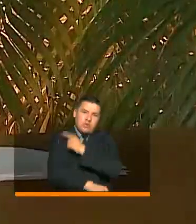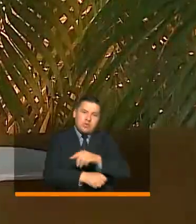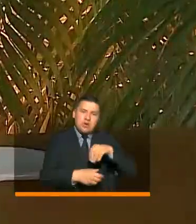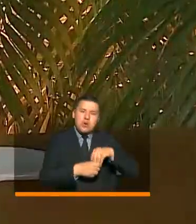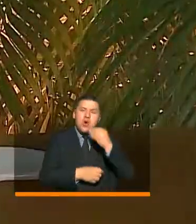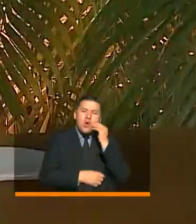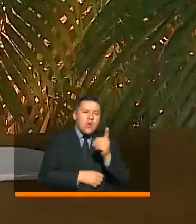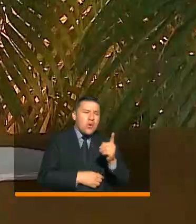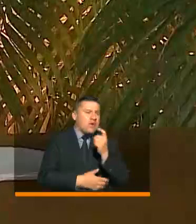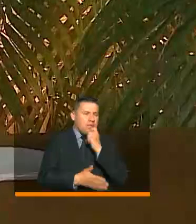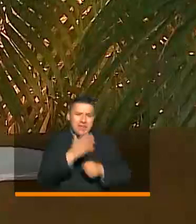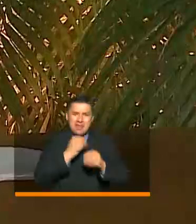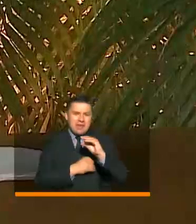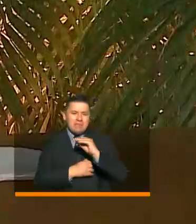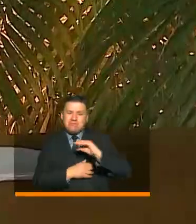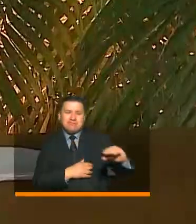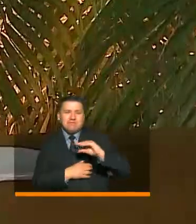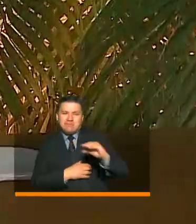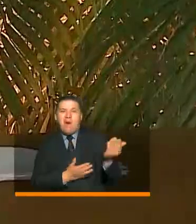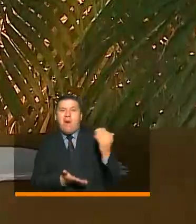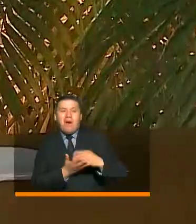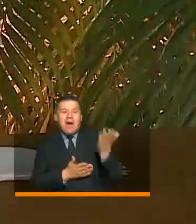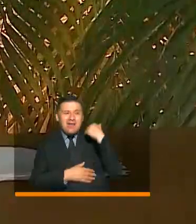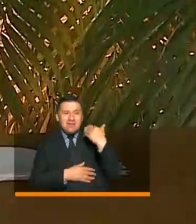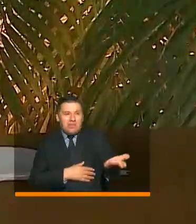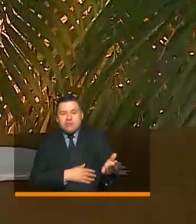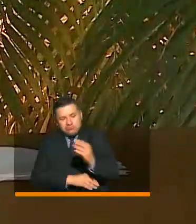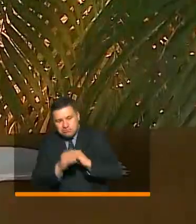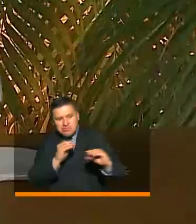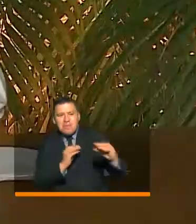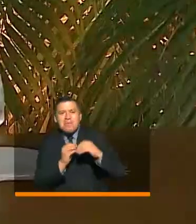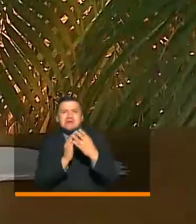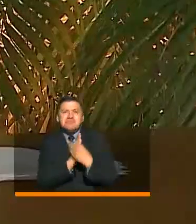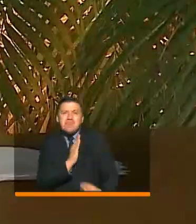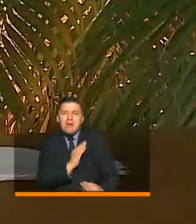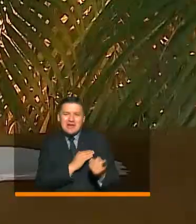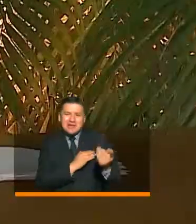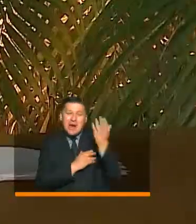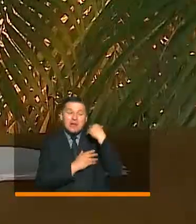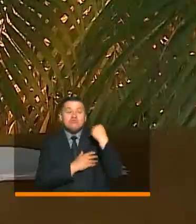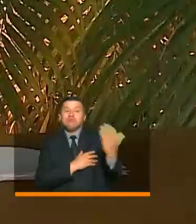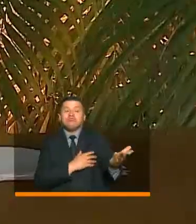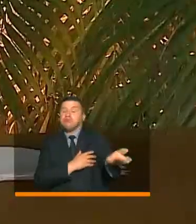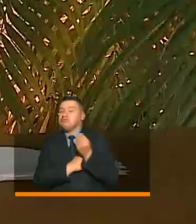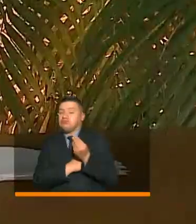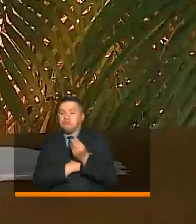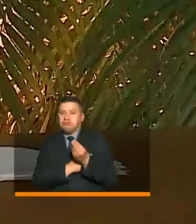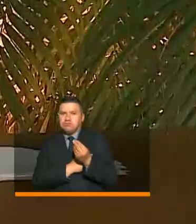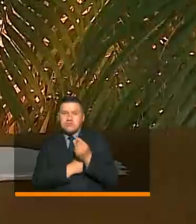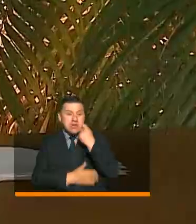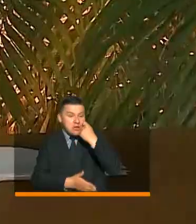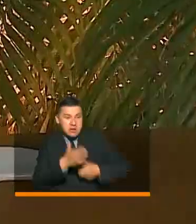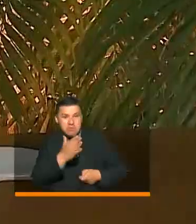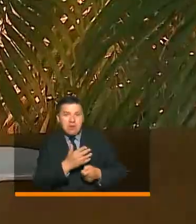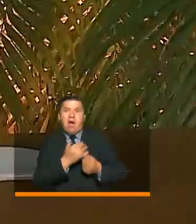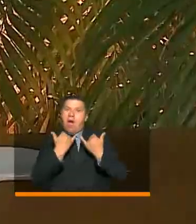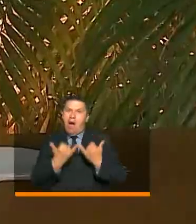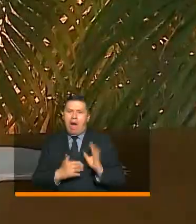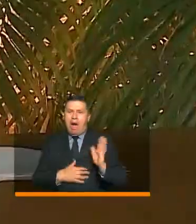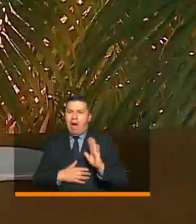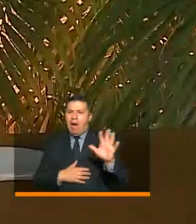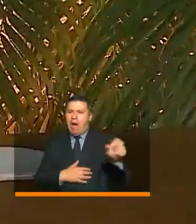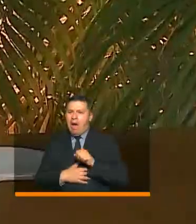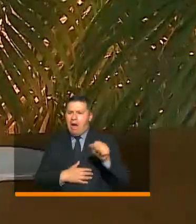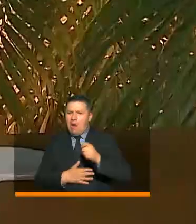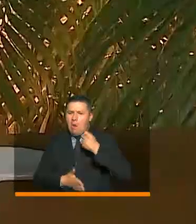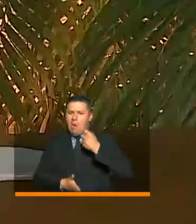hogares con ese mecanismo que ya le devuelve a los hogares más pobres y que antes les quitaba a través de ese impuesto, ahora le devuelve lo que se le